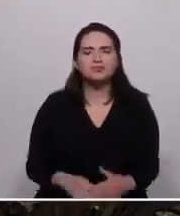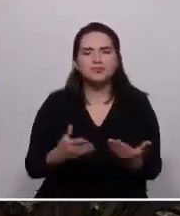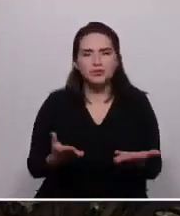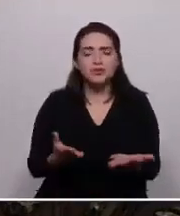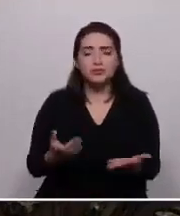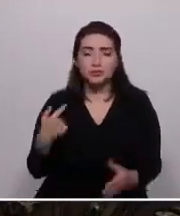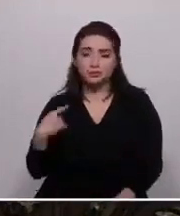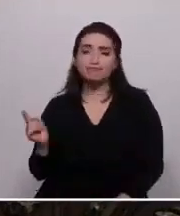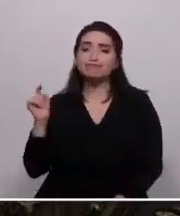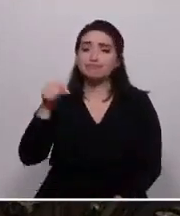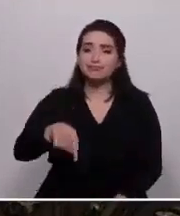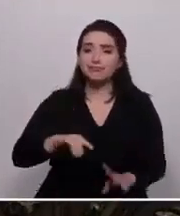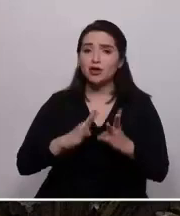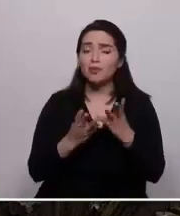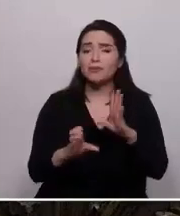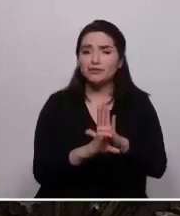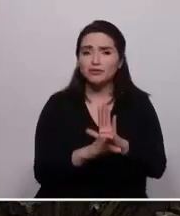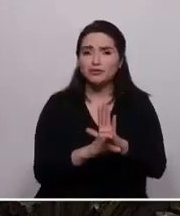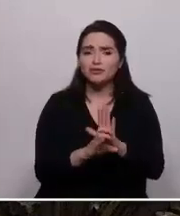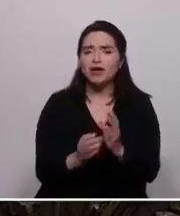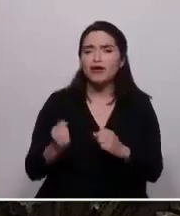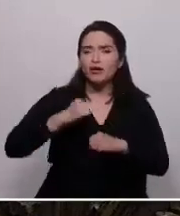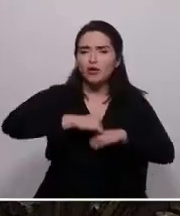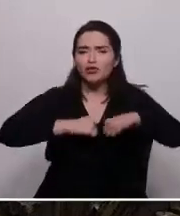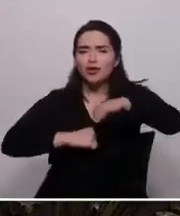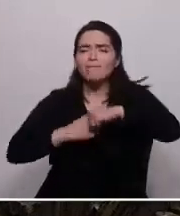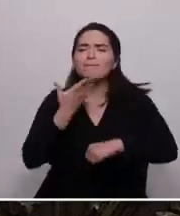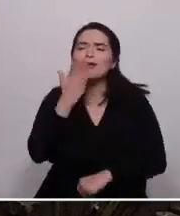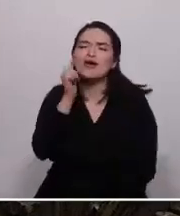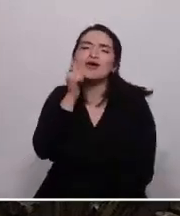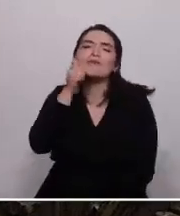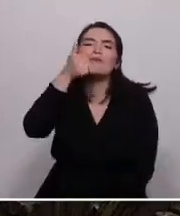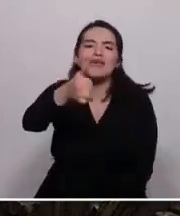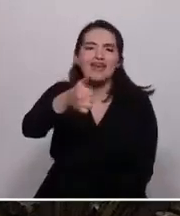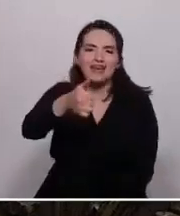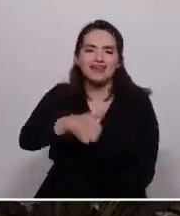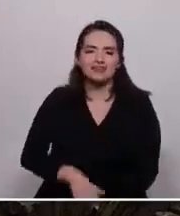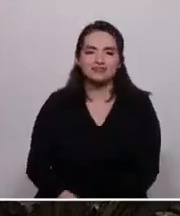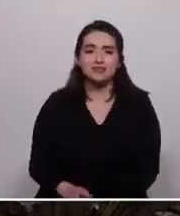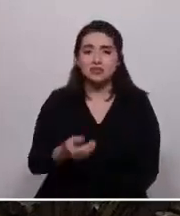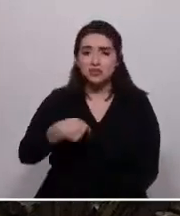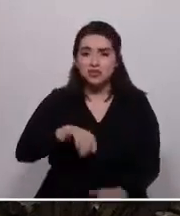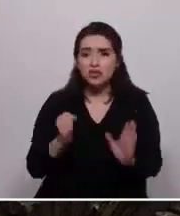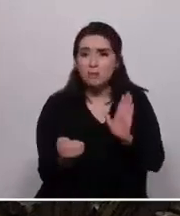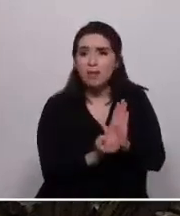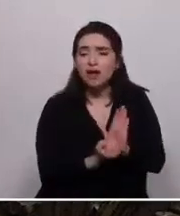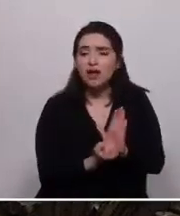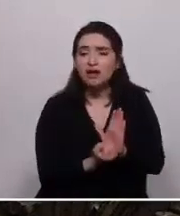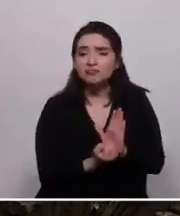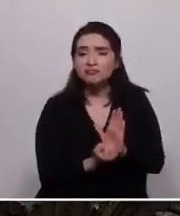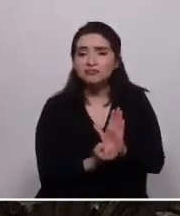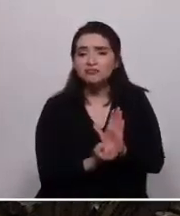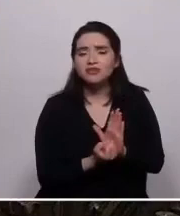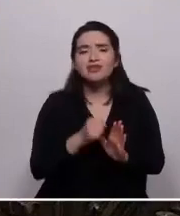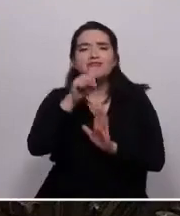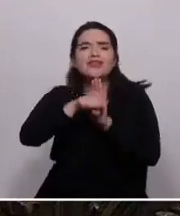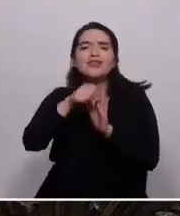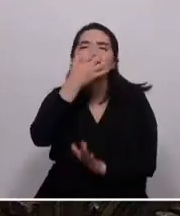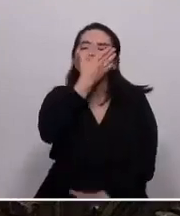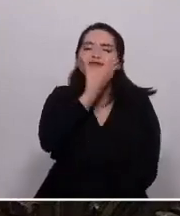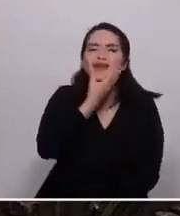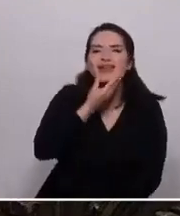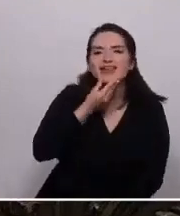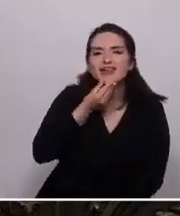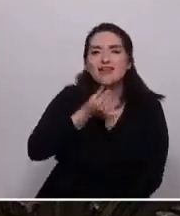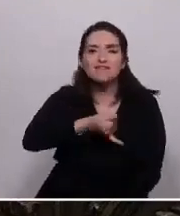convención a construir un mejor mañana para Aysén, para demostrar que somos más que una marca de ropa, más que un video bonito de una bebida